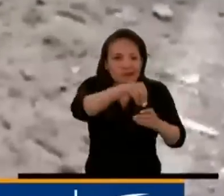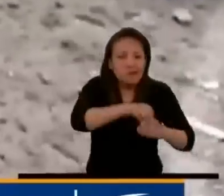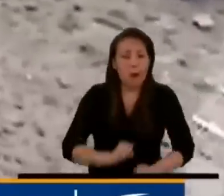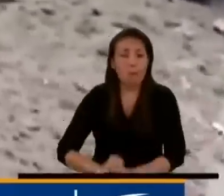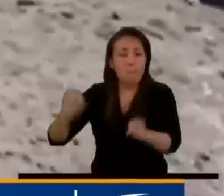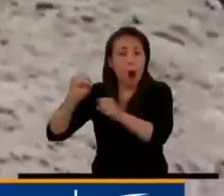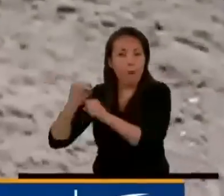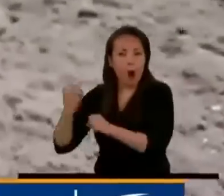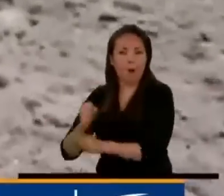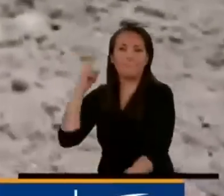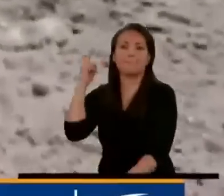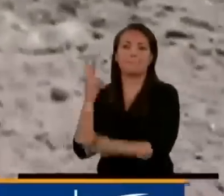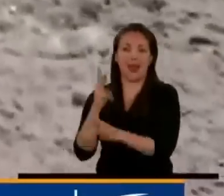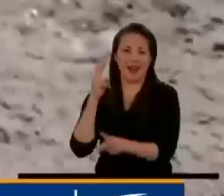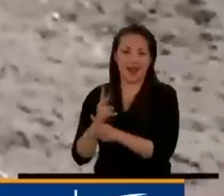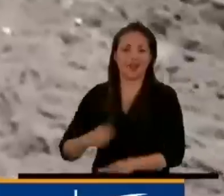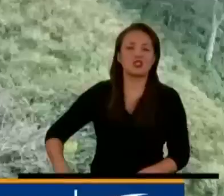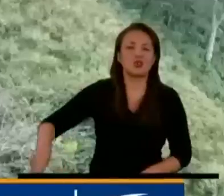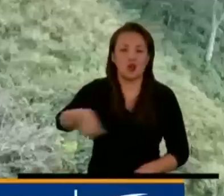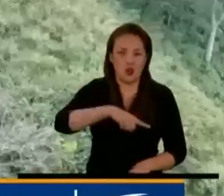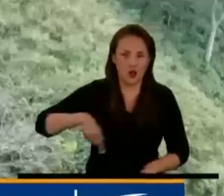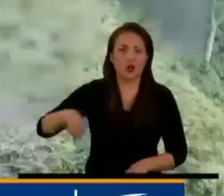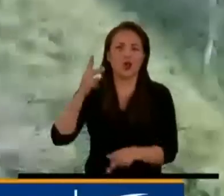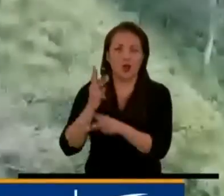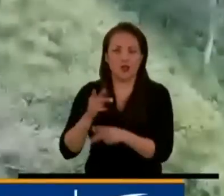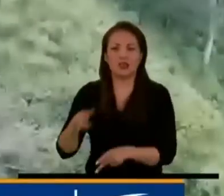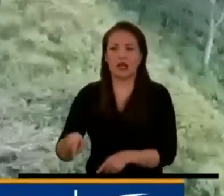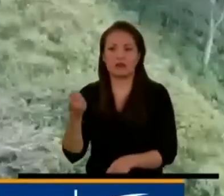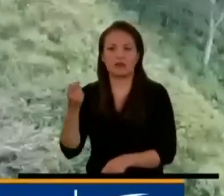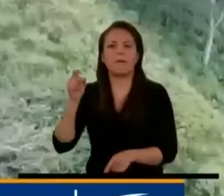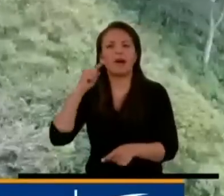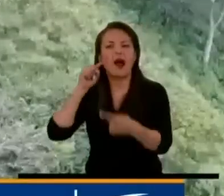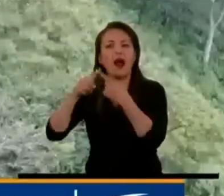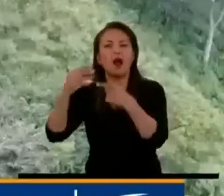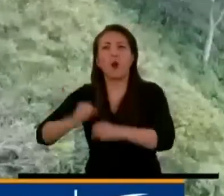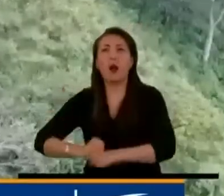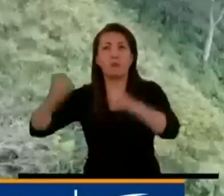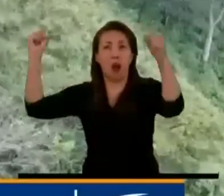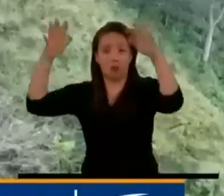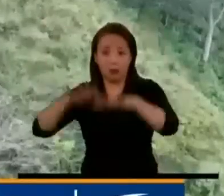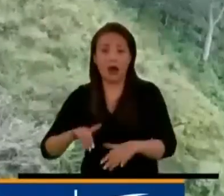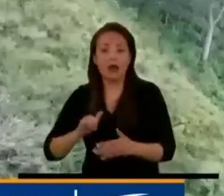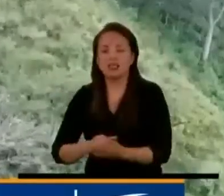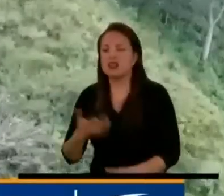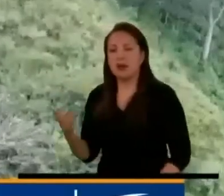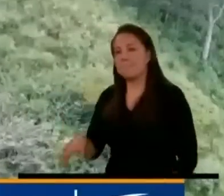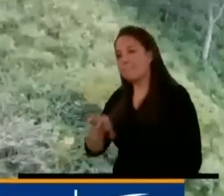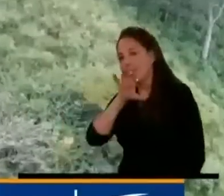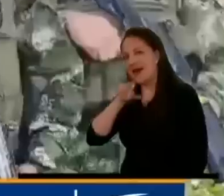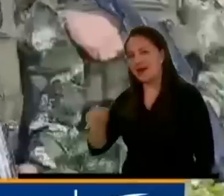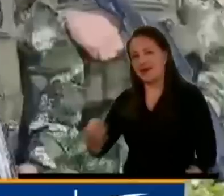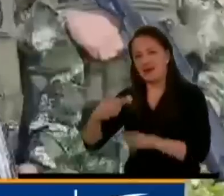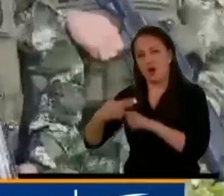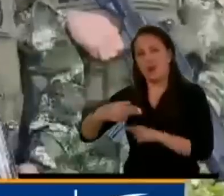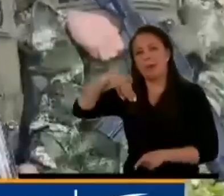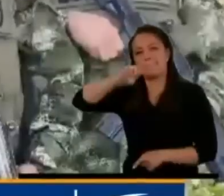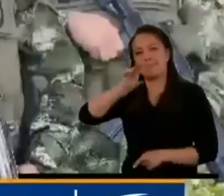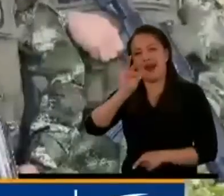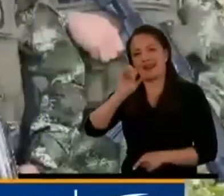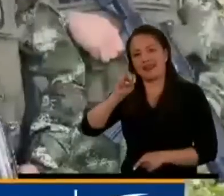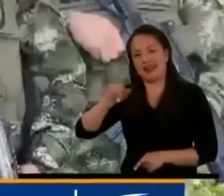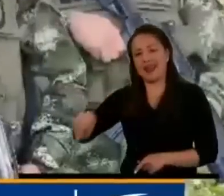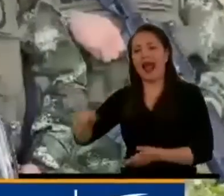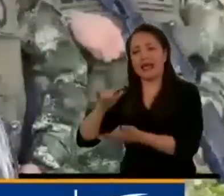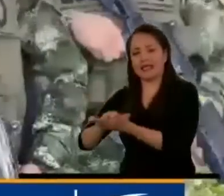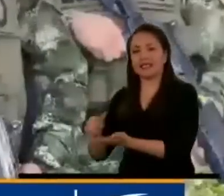explosivos de alta potencia que son utilizados para grandes demoliciones Fueron localizadas por nuestra canina en compañía de